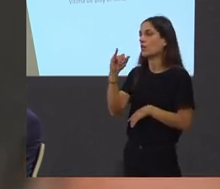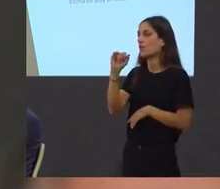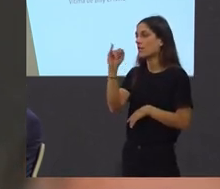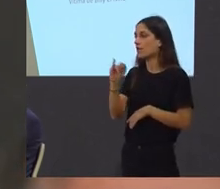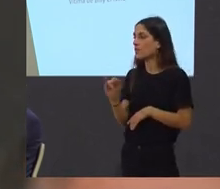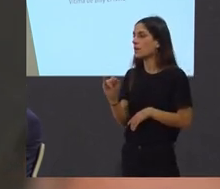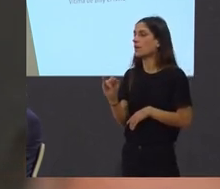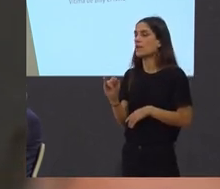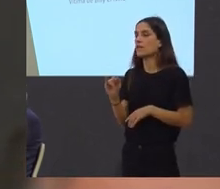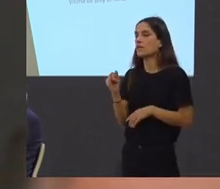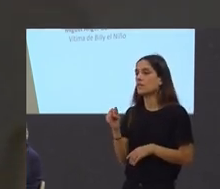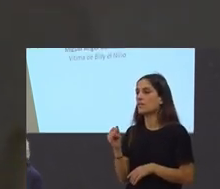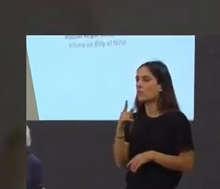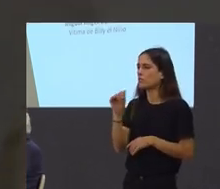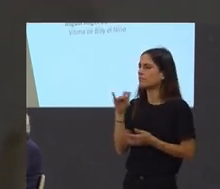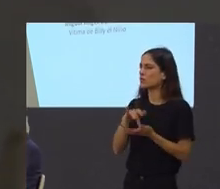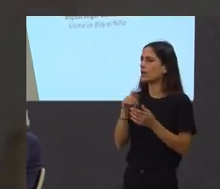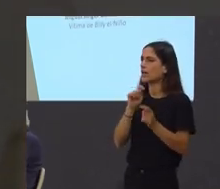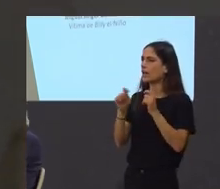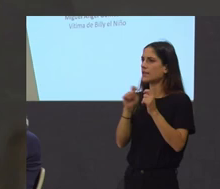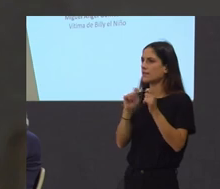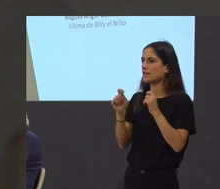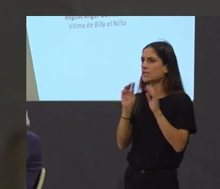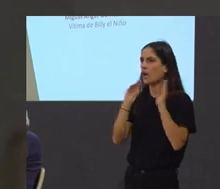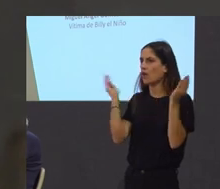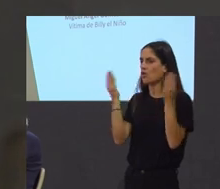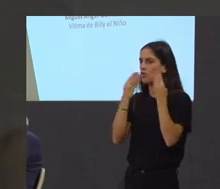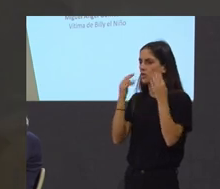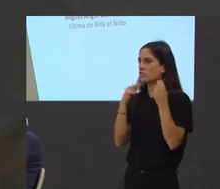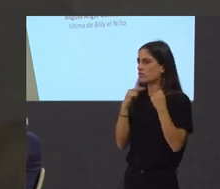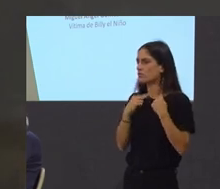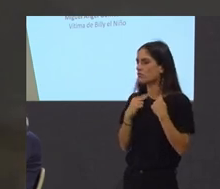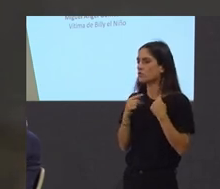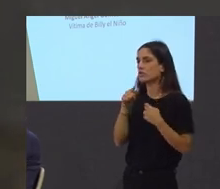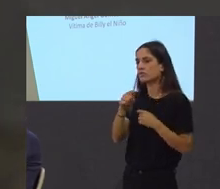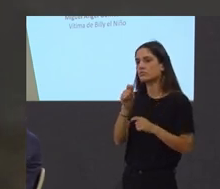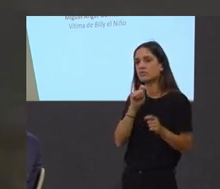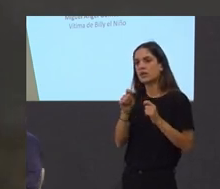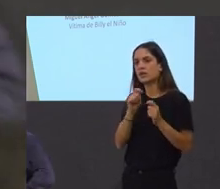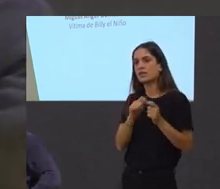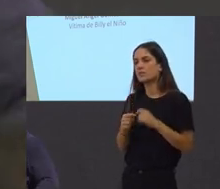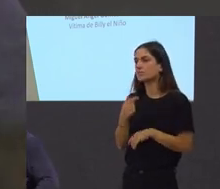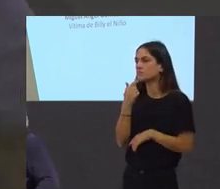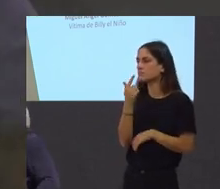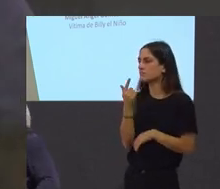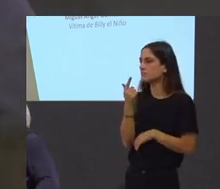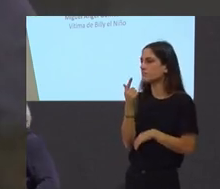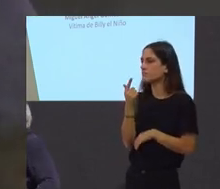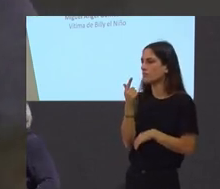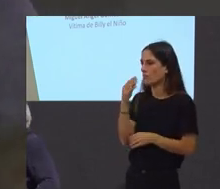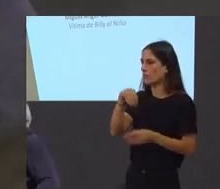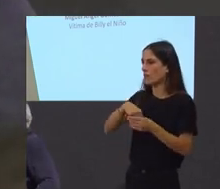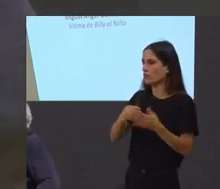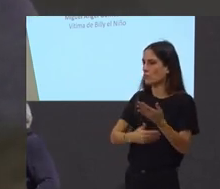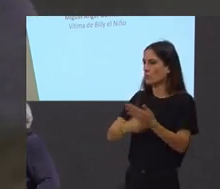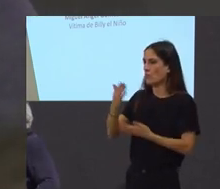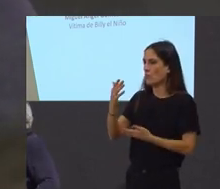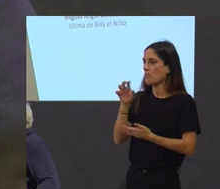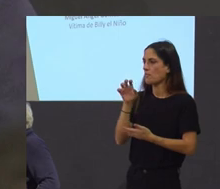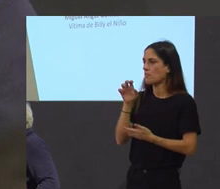diputados que cuando detuvieron a carrillo pues yo él salió del tema lo publicaron una columna del país el